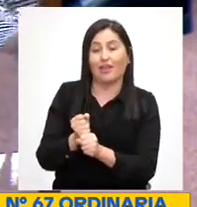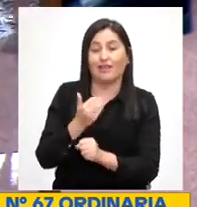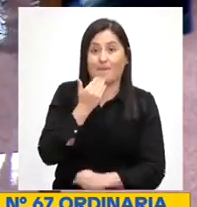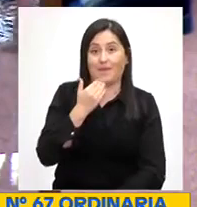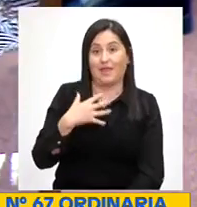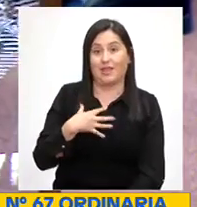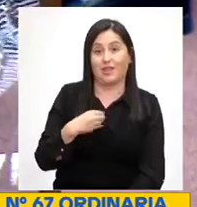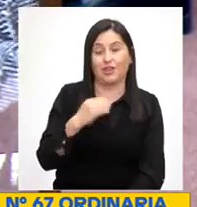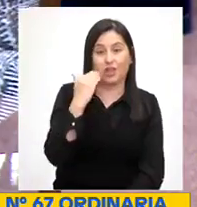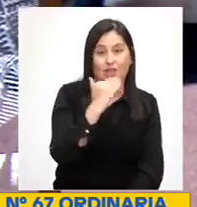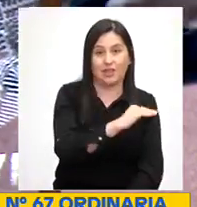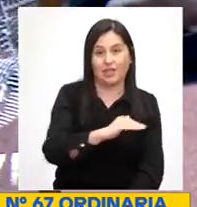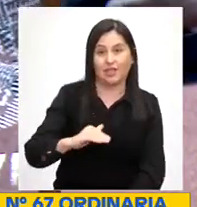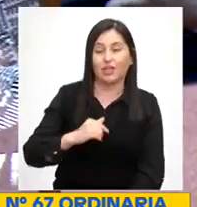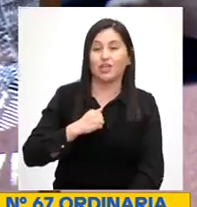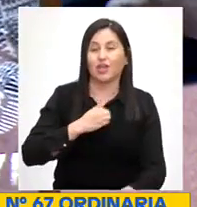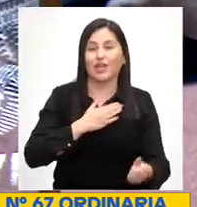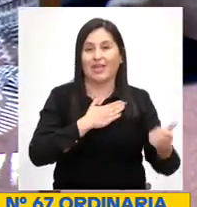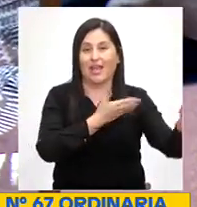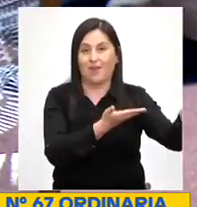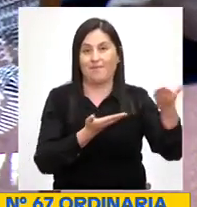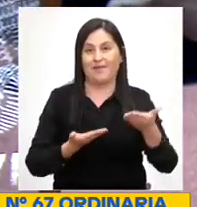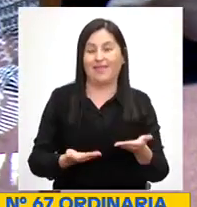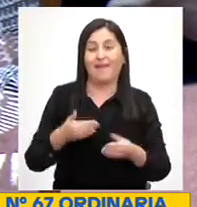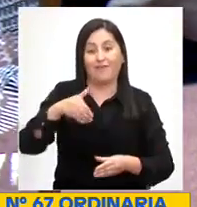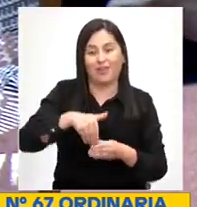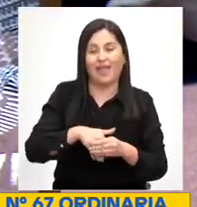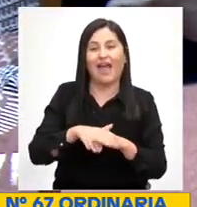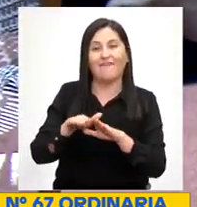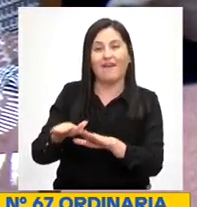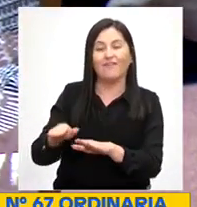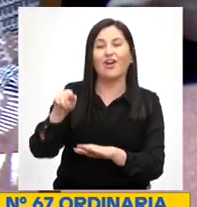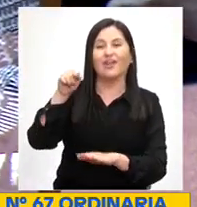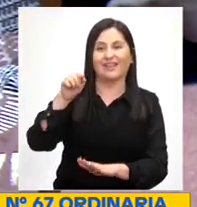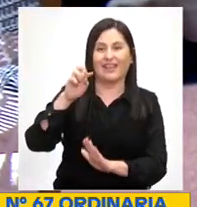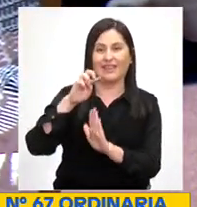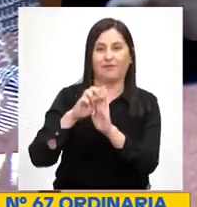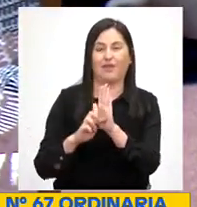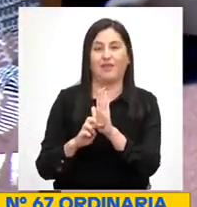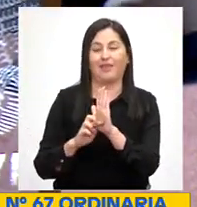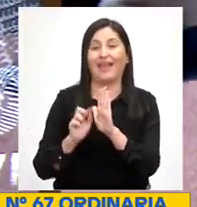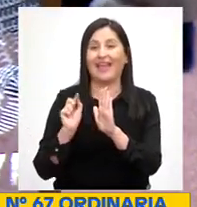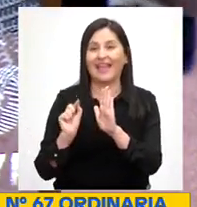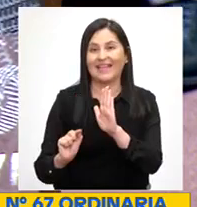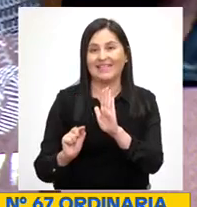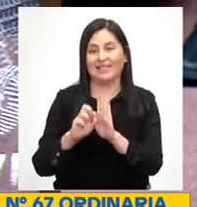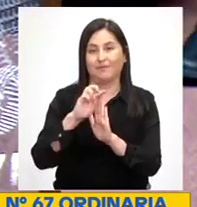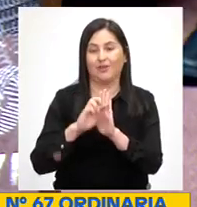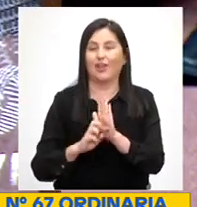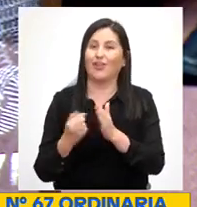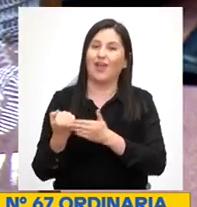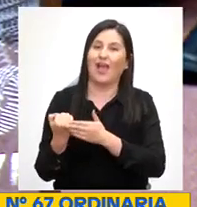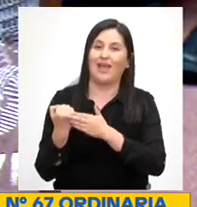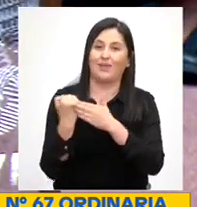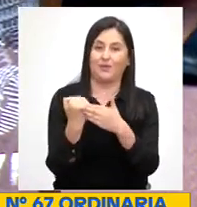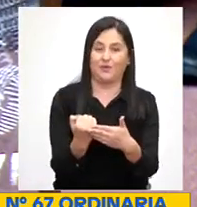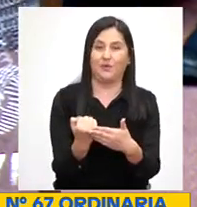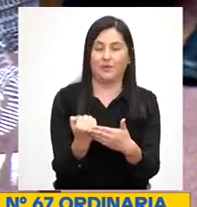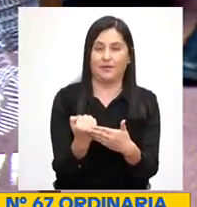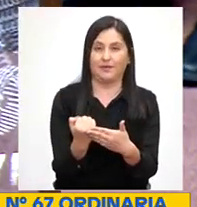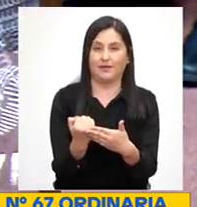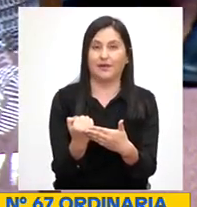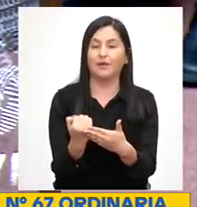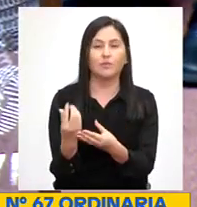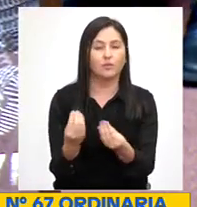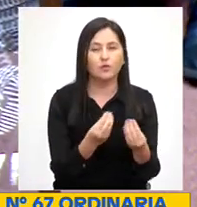Yo quiero invitar a que votemos a favor de esta iniciativa porque esta iniciativa ayuda fundamentalmente a lo que